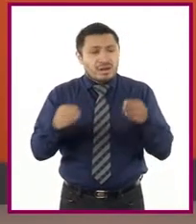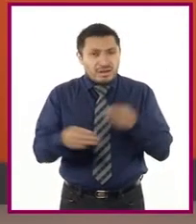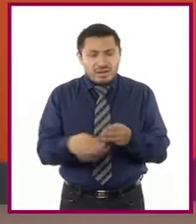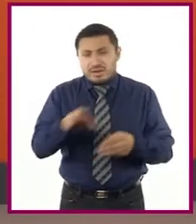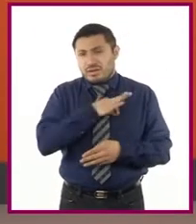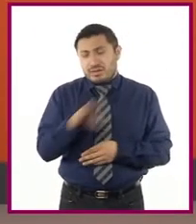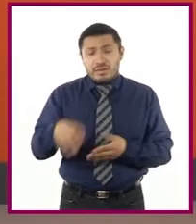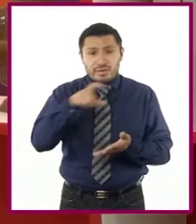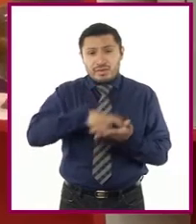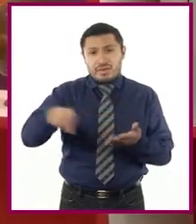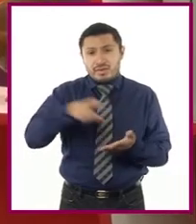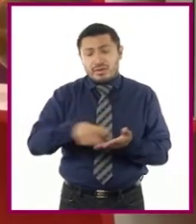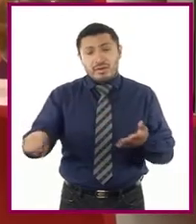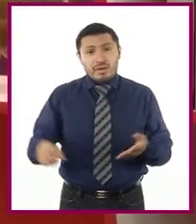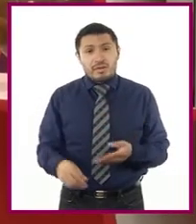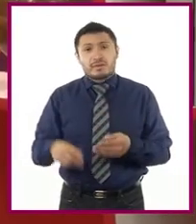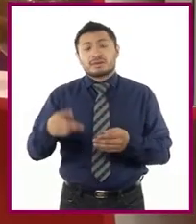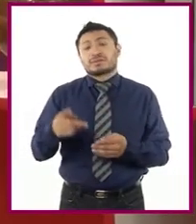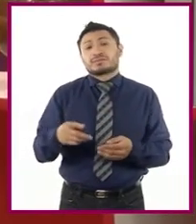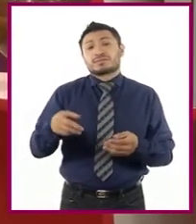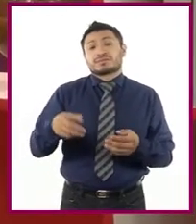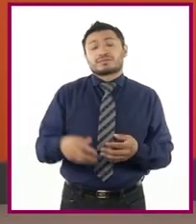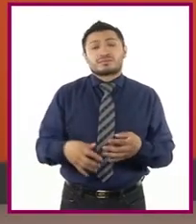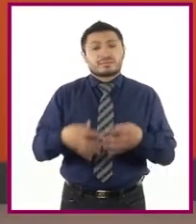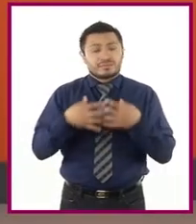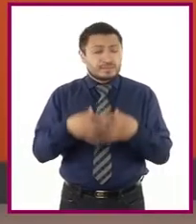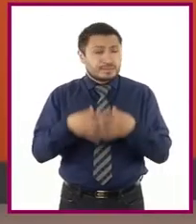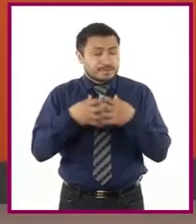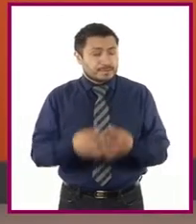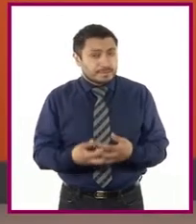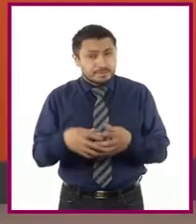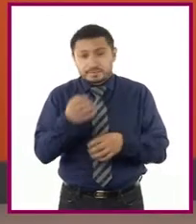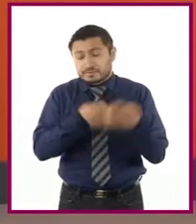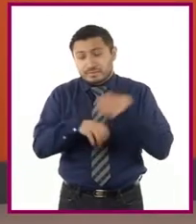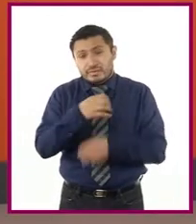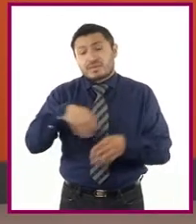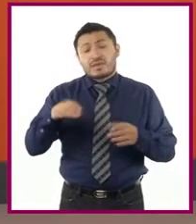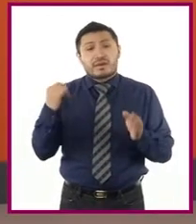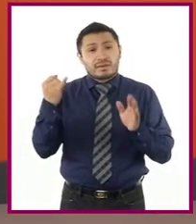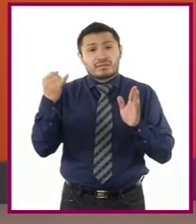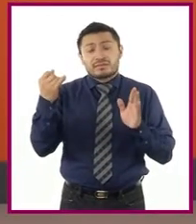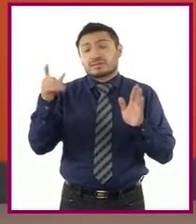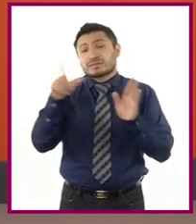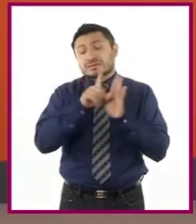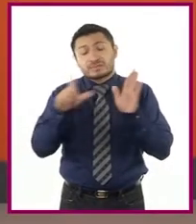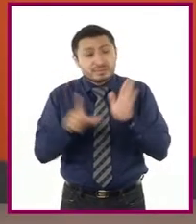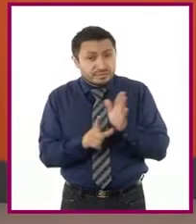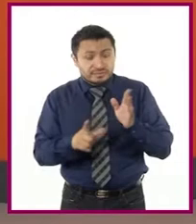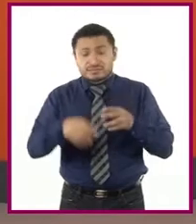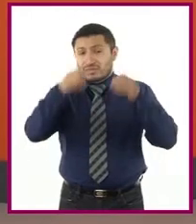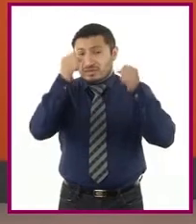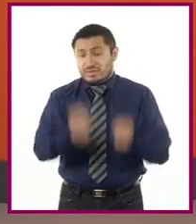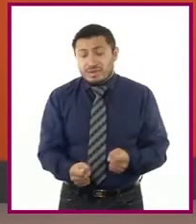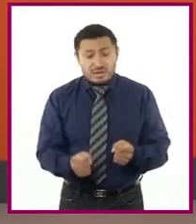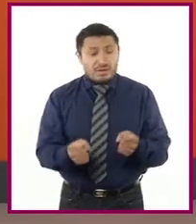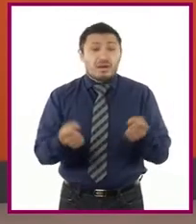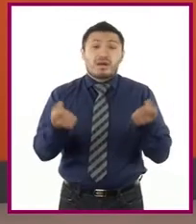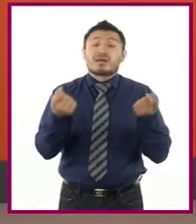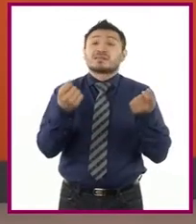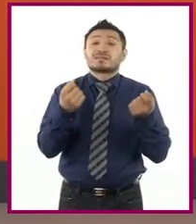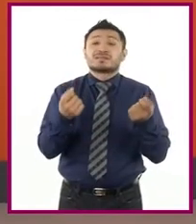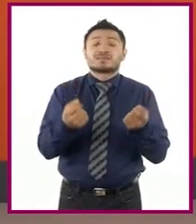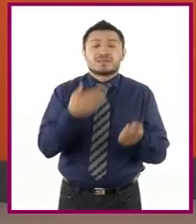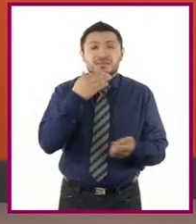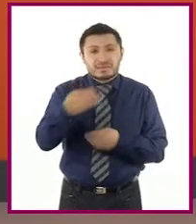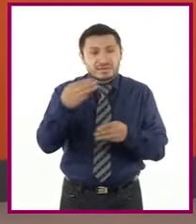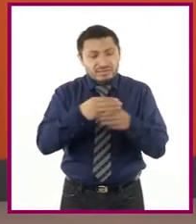adquirir con proveedores en línea, que dieran garantías sobre la calidad de los mismos. Además, que fueran